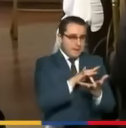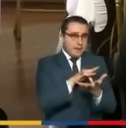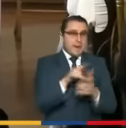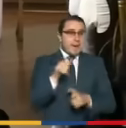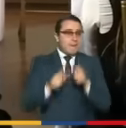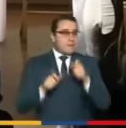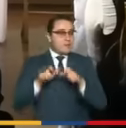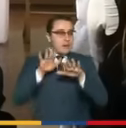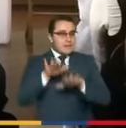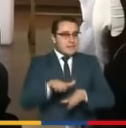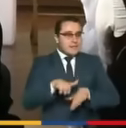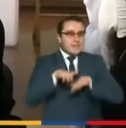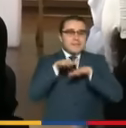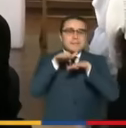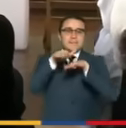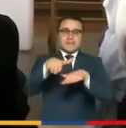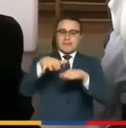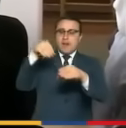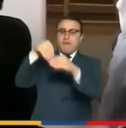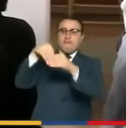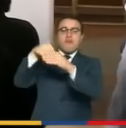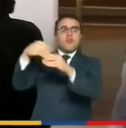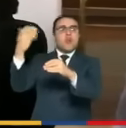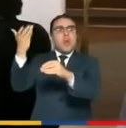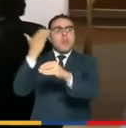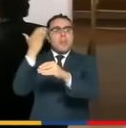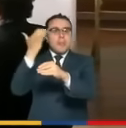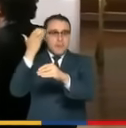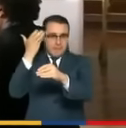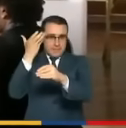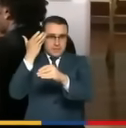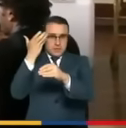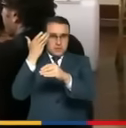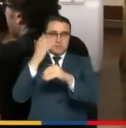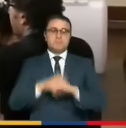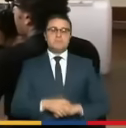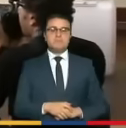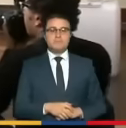representantes de las administradoras de fondos de pensiones y cesantías,